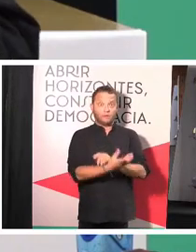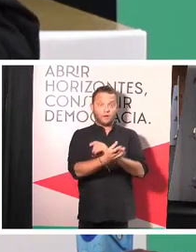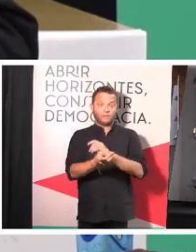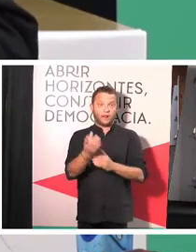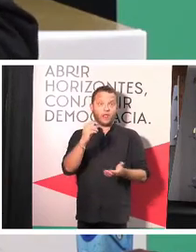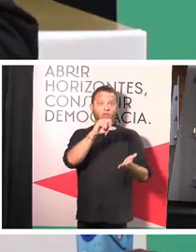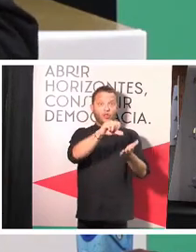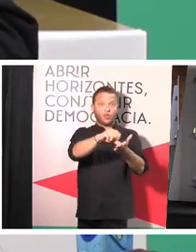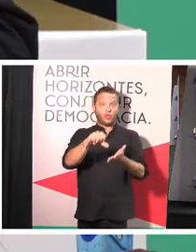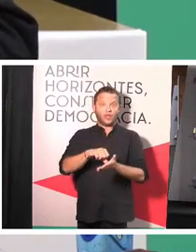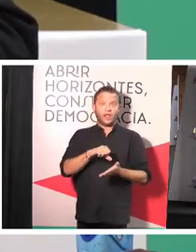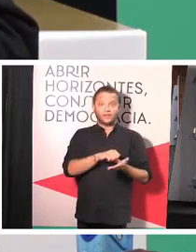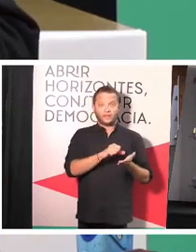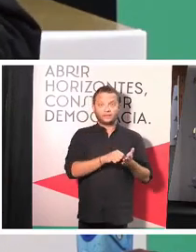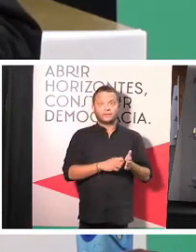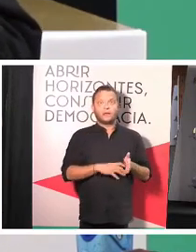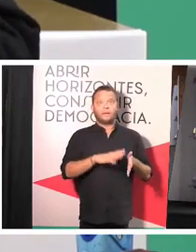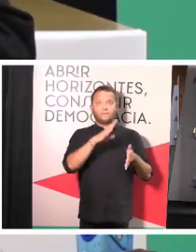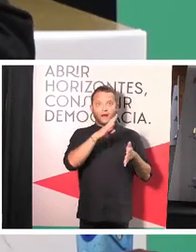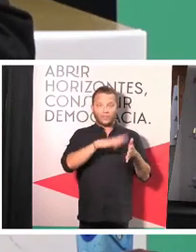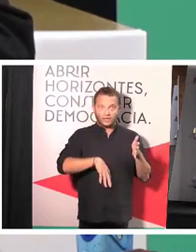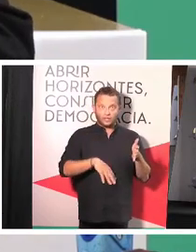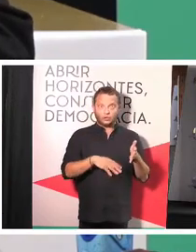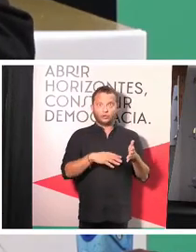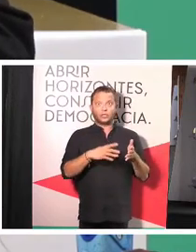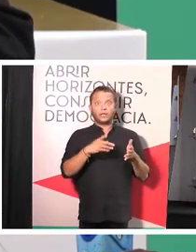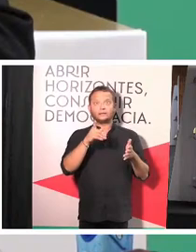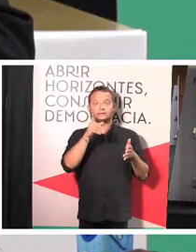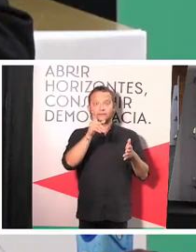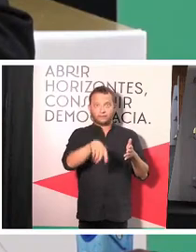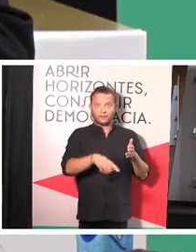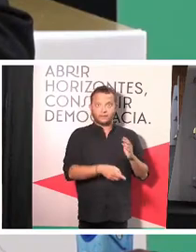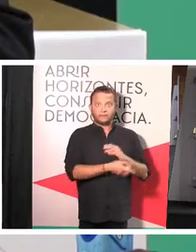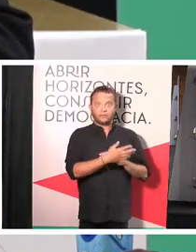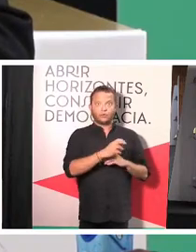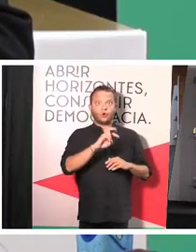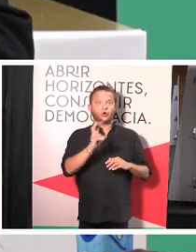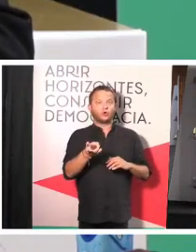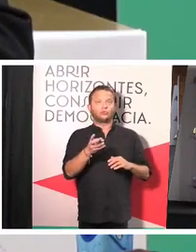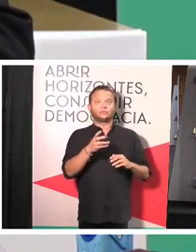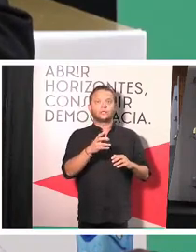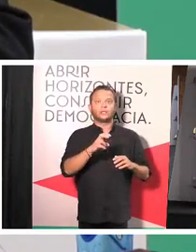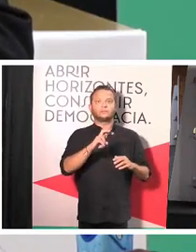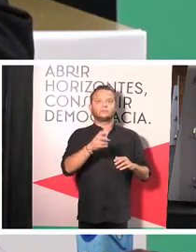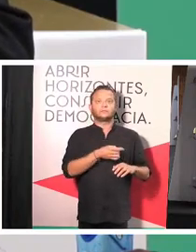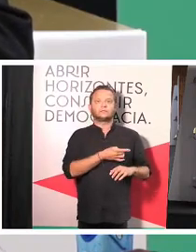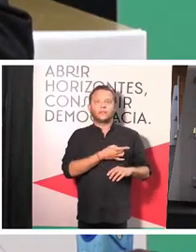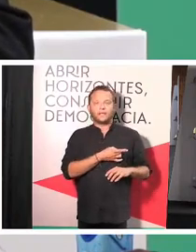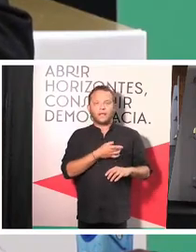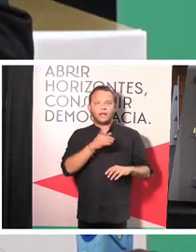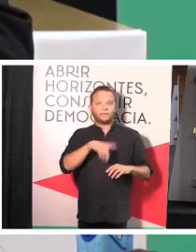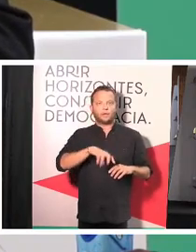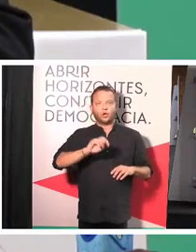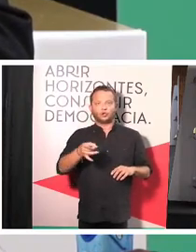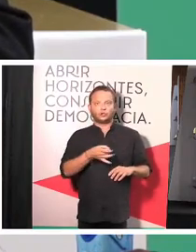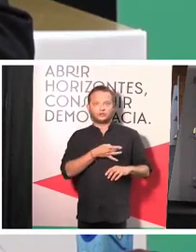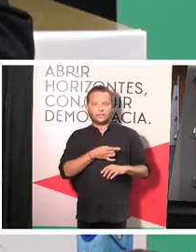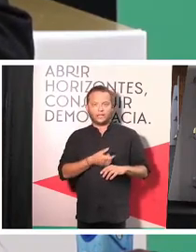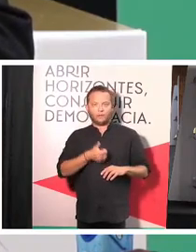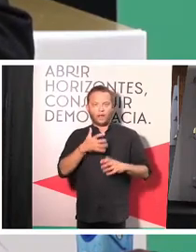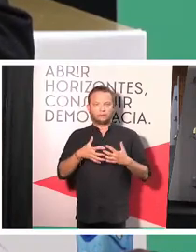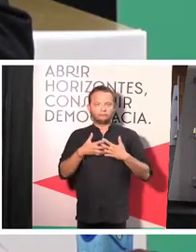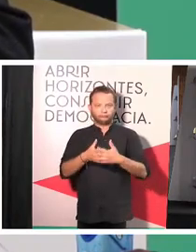ciudades. En caso de Barcelona está con la IAC, pero también está pues, con otras intersindicales y sindicatos más